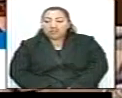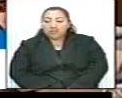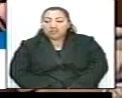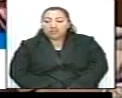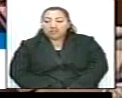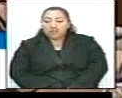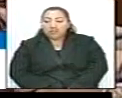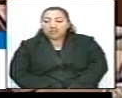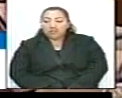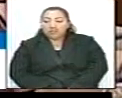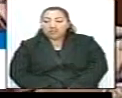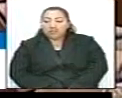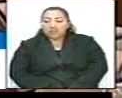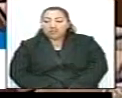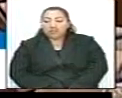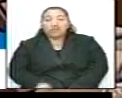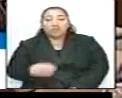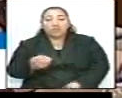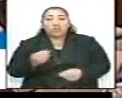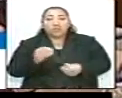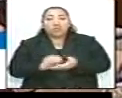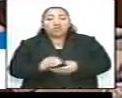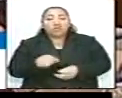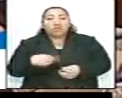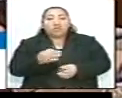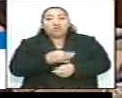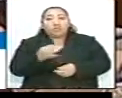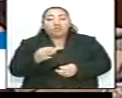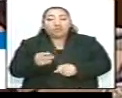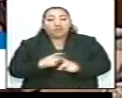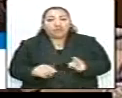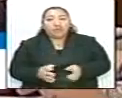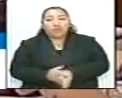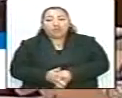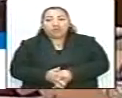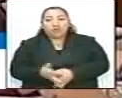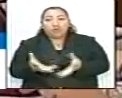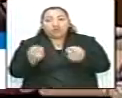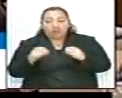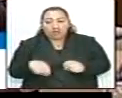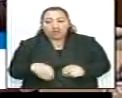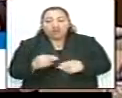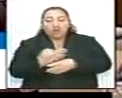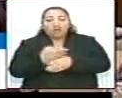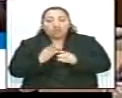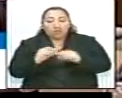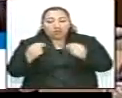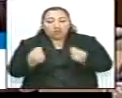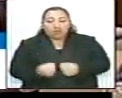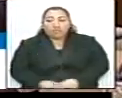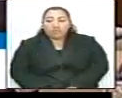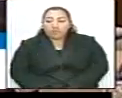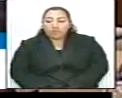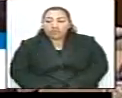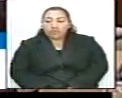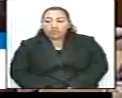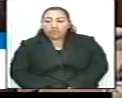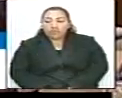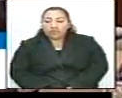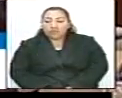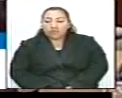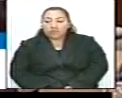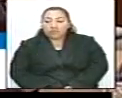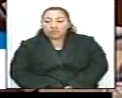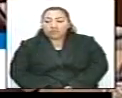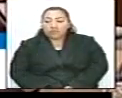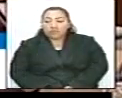pero lo hacemos cada uno, muchas veces, en cada una de nuestras regiones. Pero yo quisiera aquí que se forme un grupo de seguimiento y evaluación